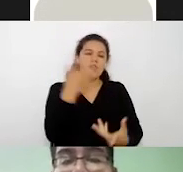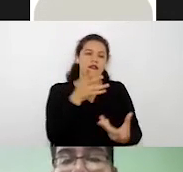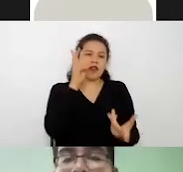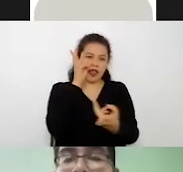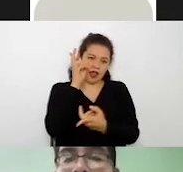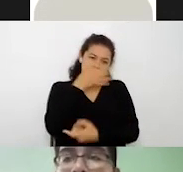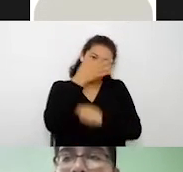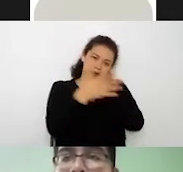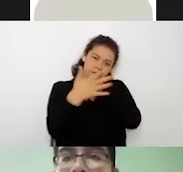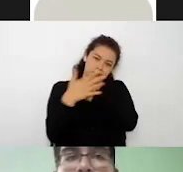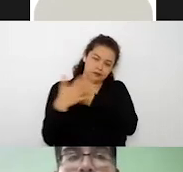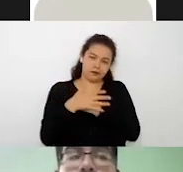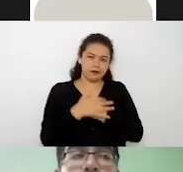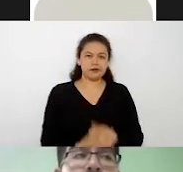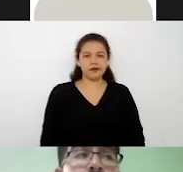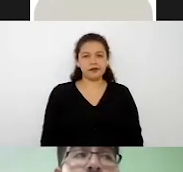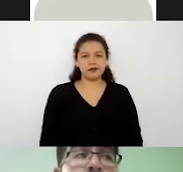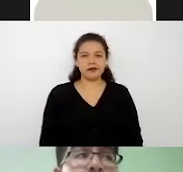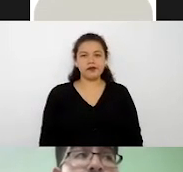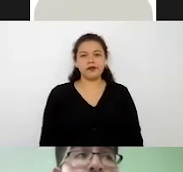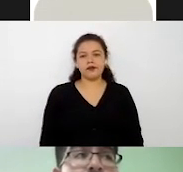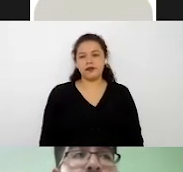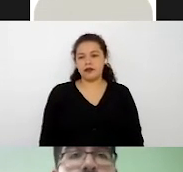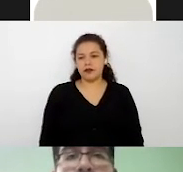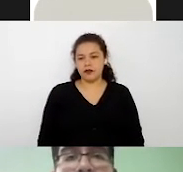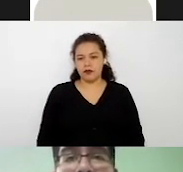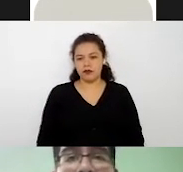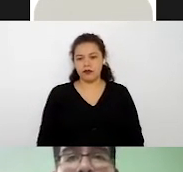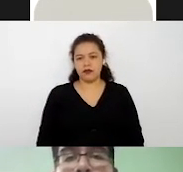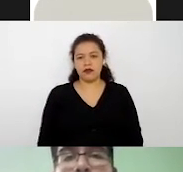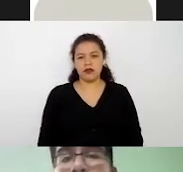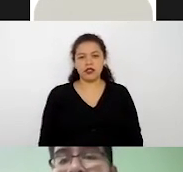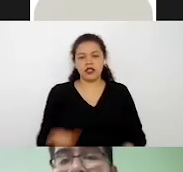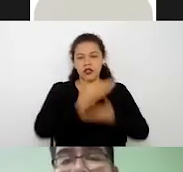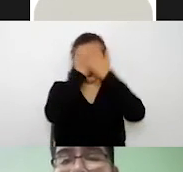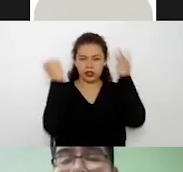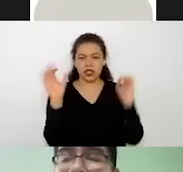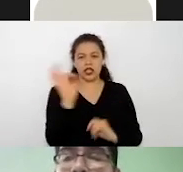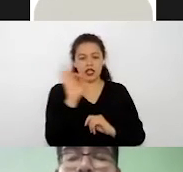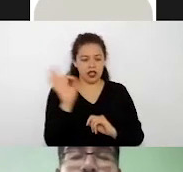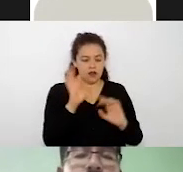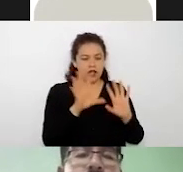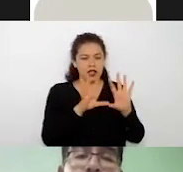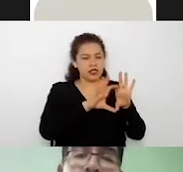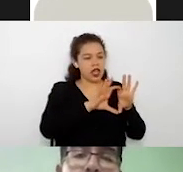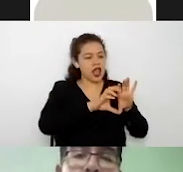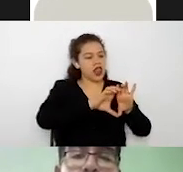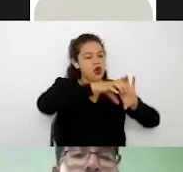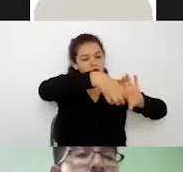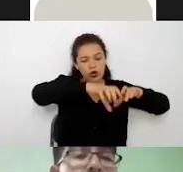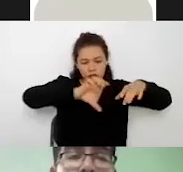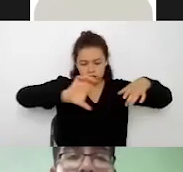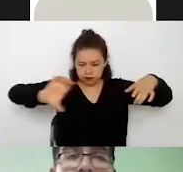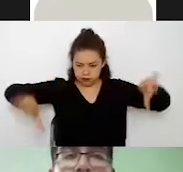observaciones. No sé, por ejemplo, que igual si alguna tubería en caso de un sismo se llegó a